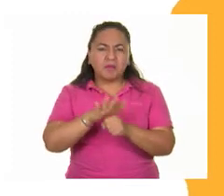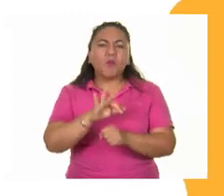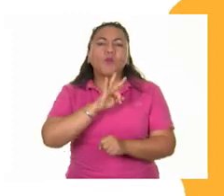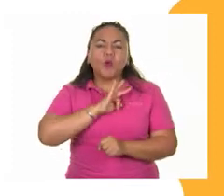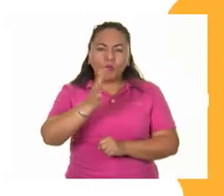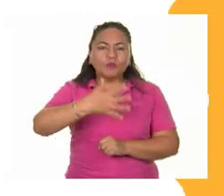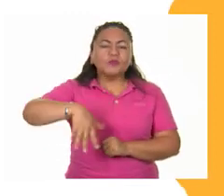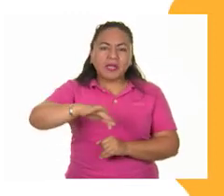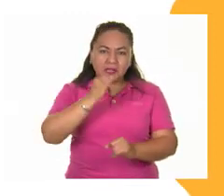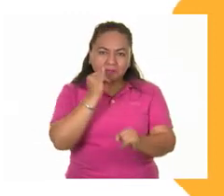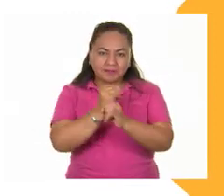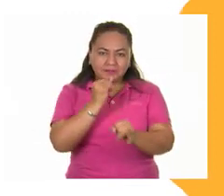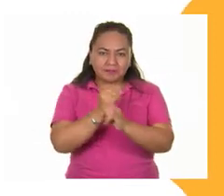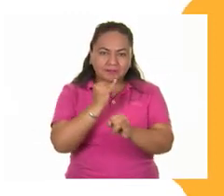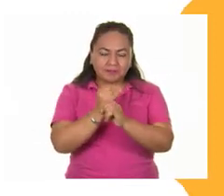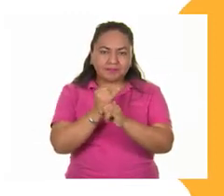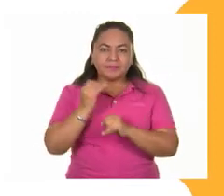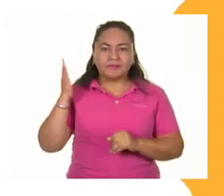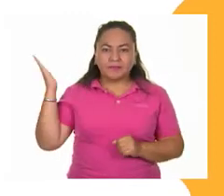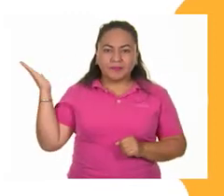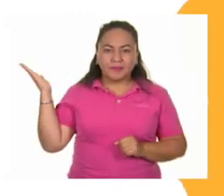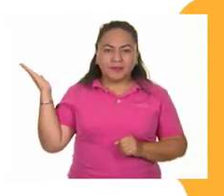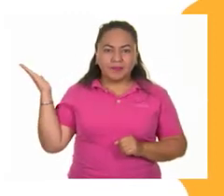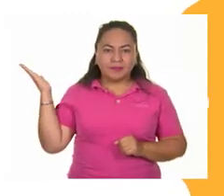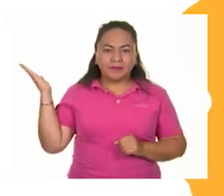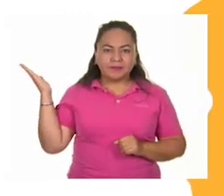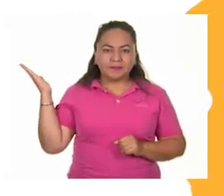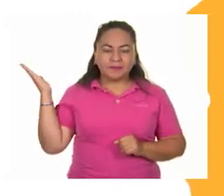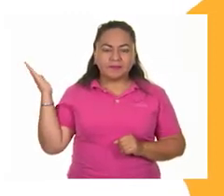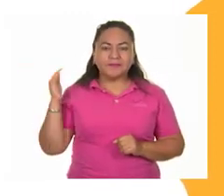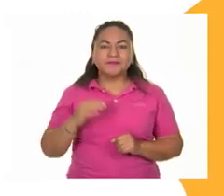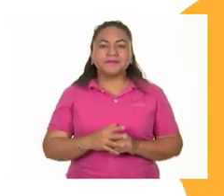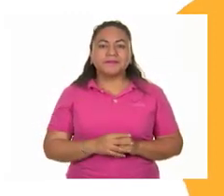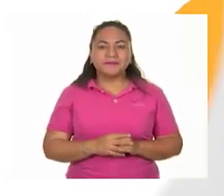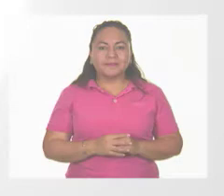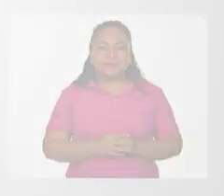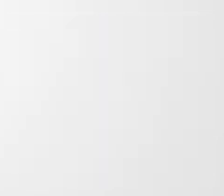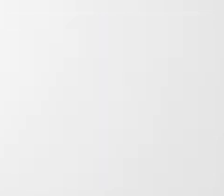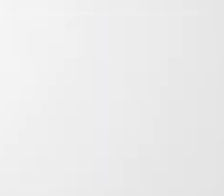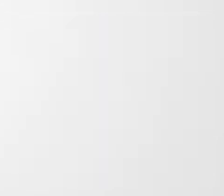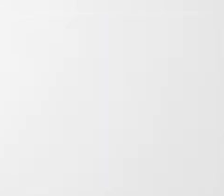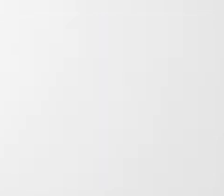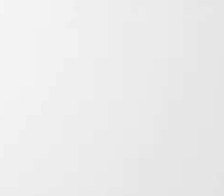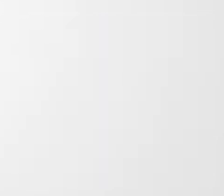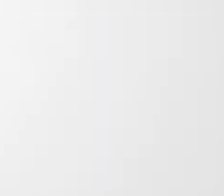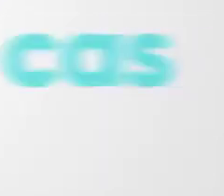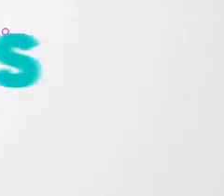siguiente liga: aprendeencasa.sep.gob.mx.